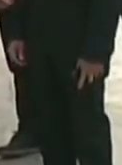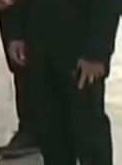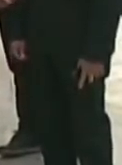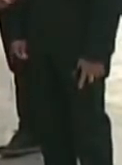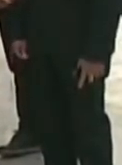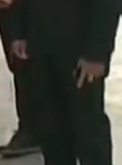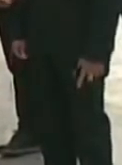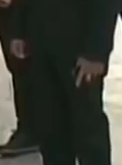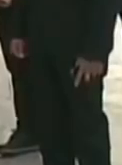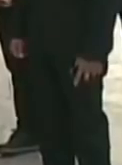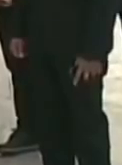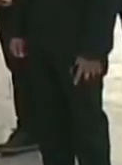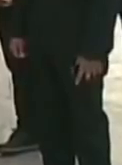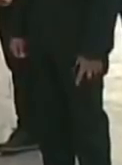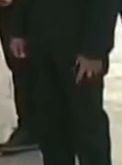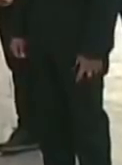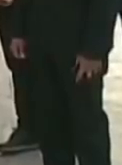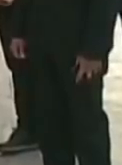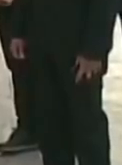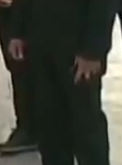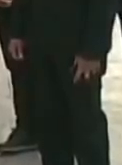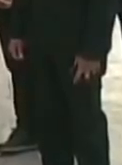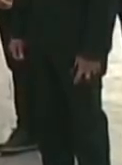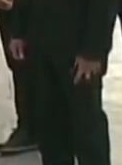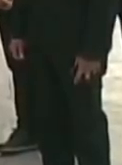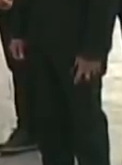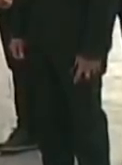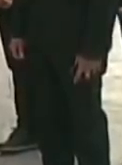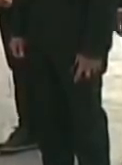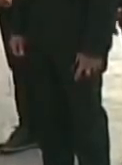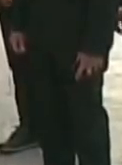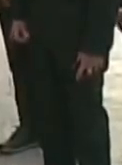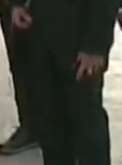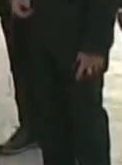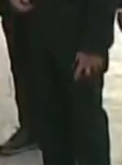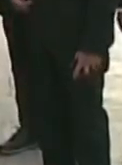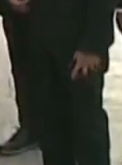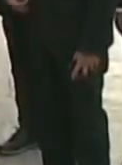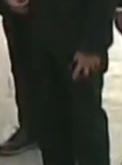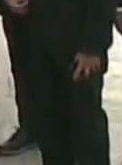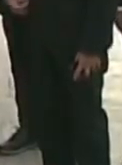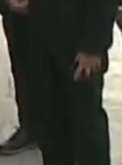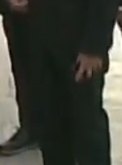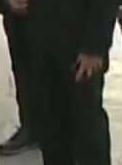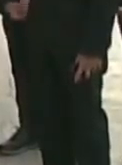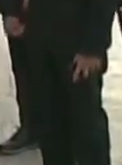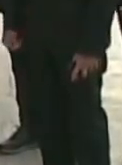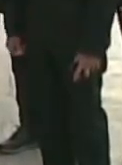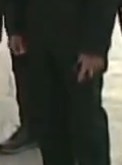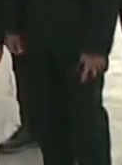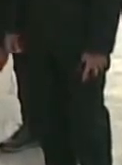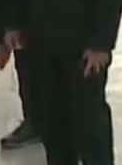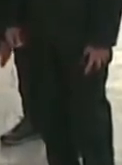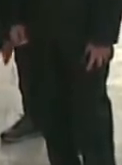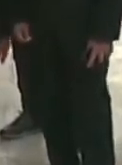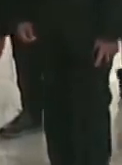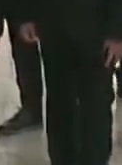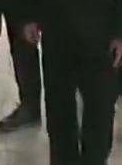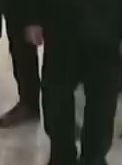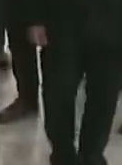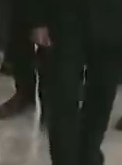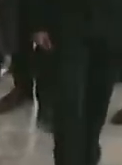Palacio Federal Legislativo, donde en el Salón Elíptico se están rindiendo los homenajes póstumos